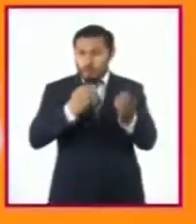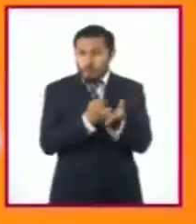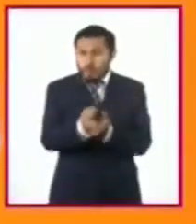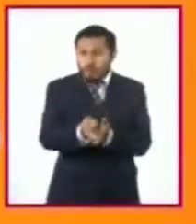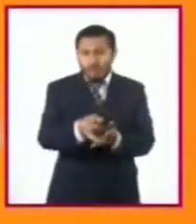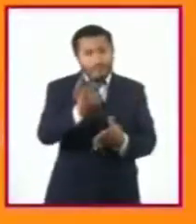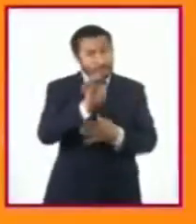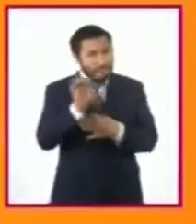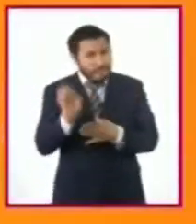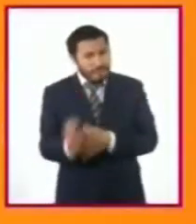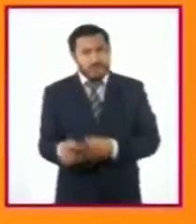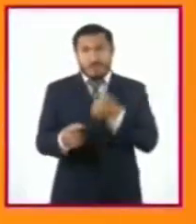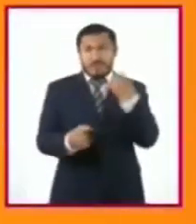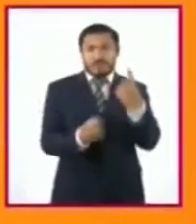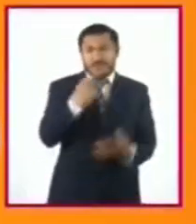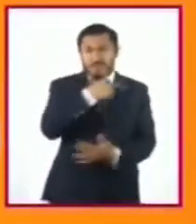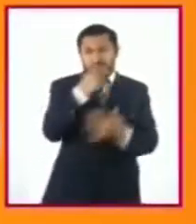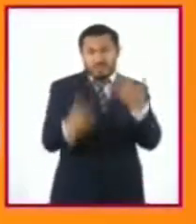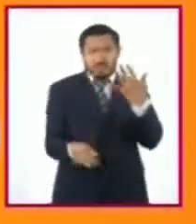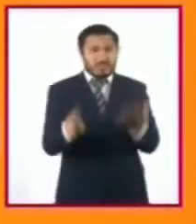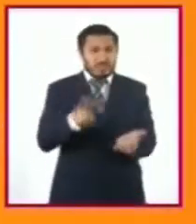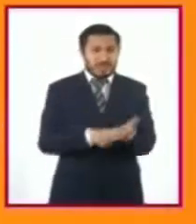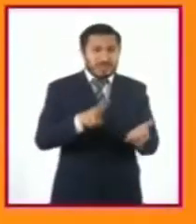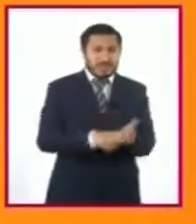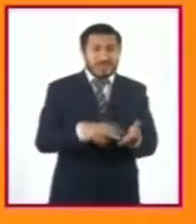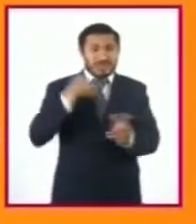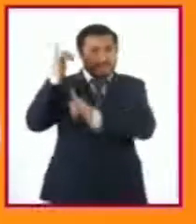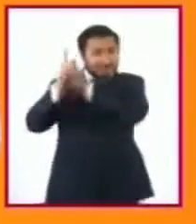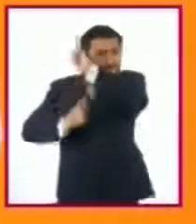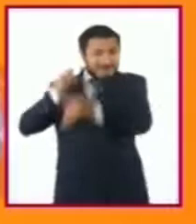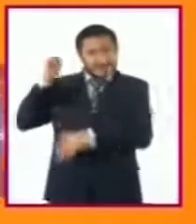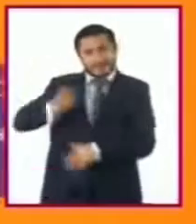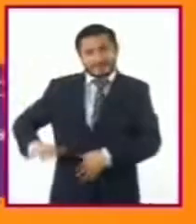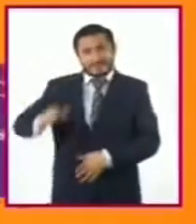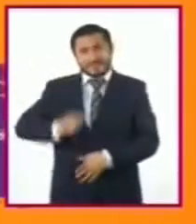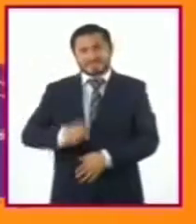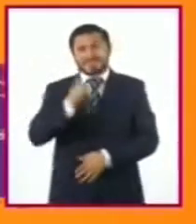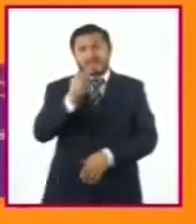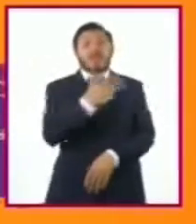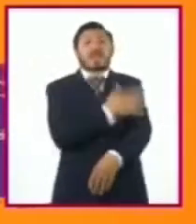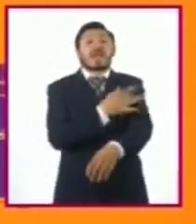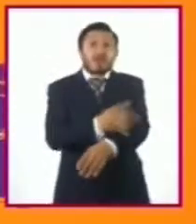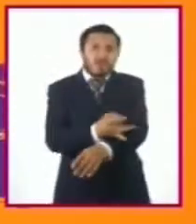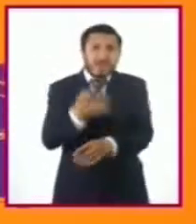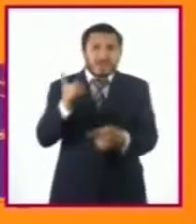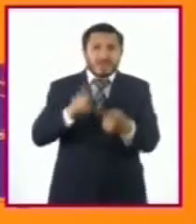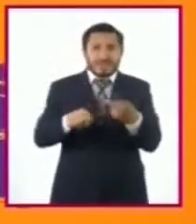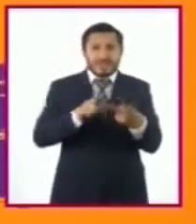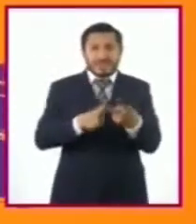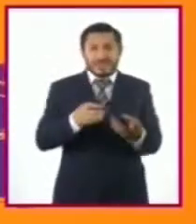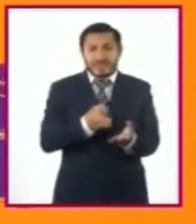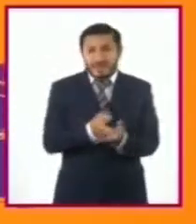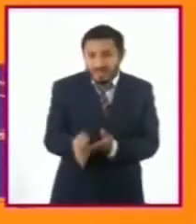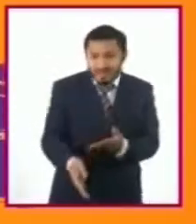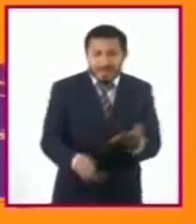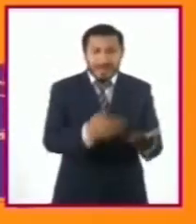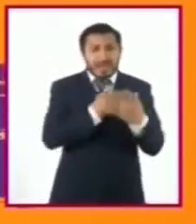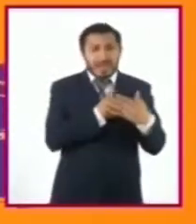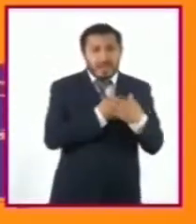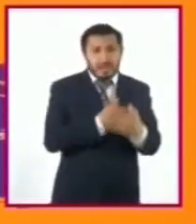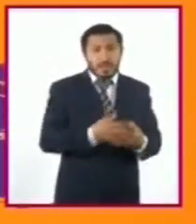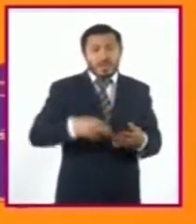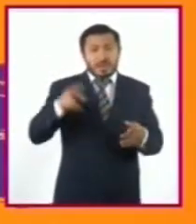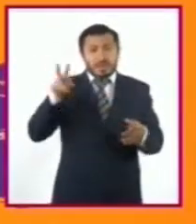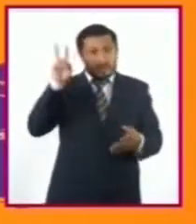tanto, algunos de los valores que presentan las obras de la Grecia antigua son la honestidad, la lealtad, el amor y la